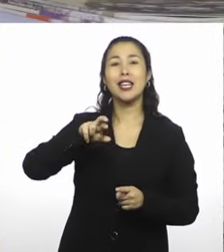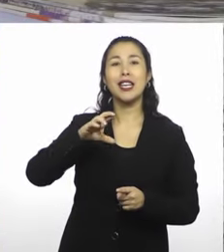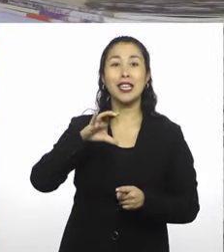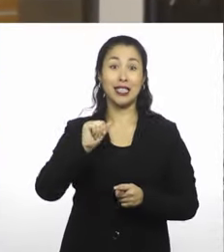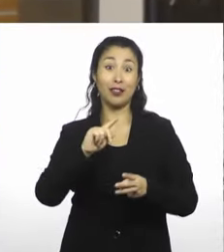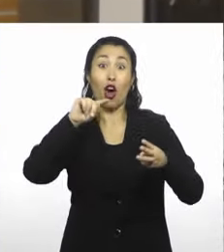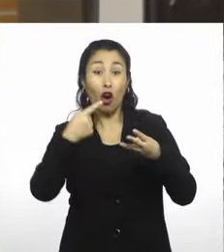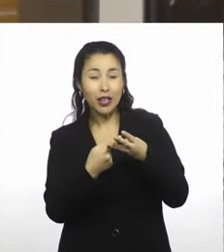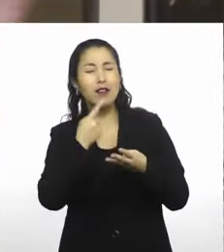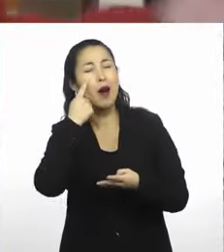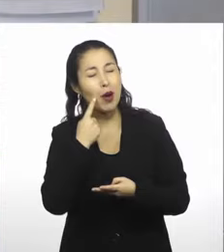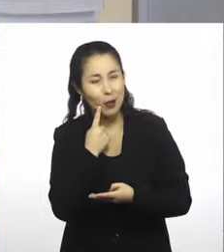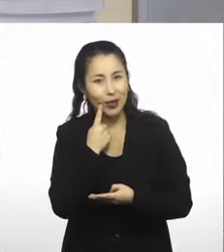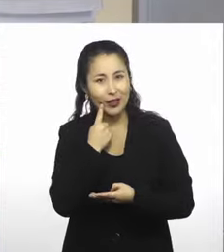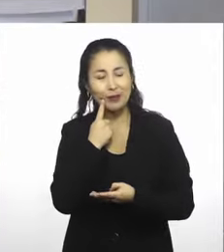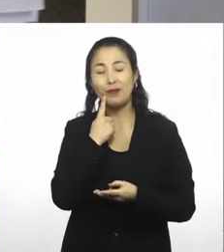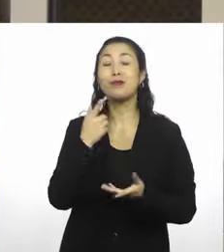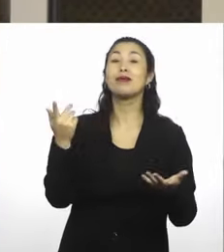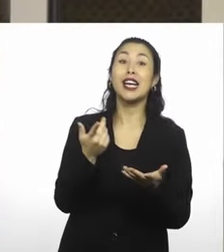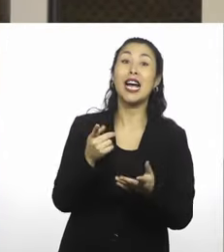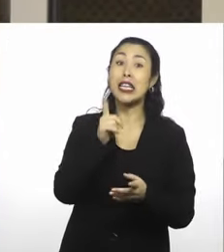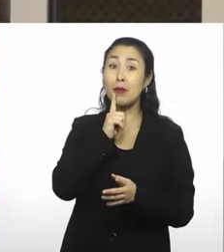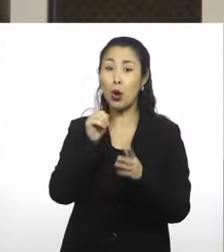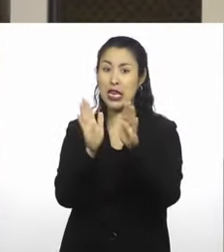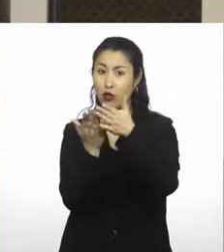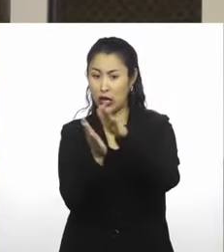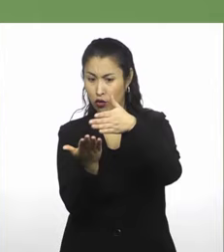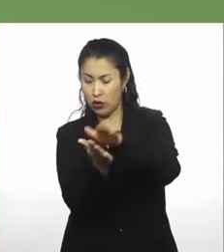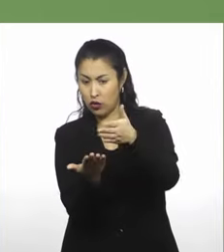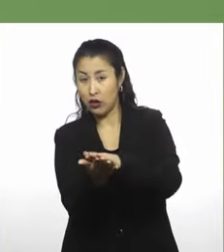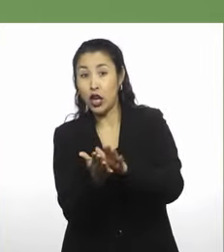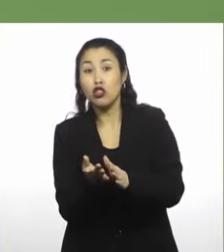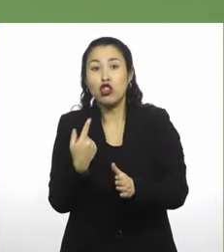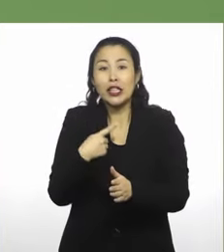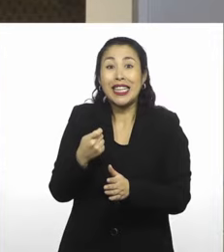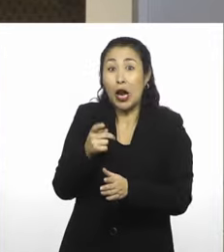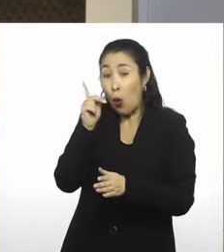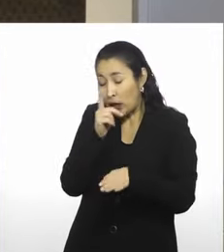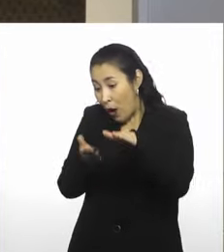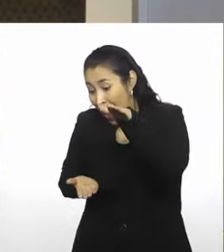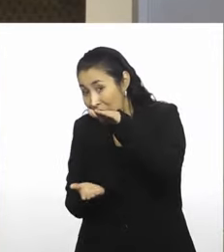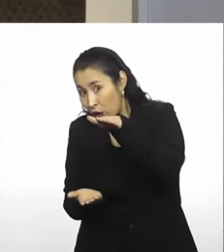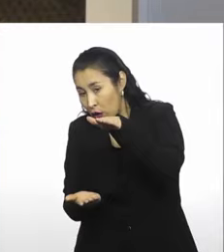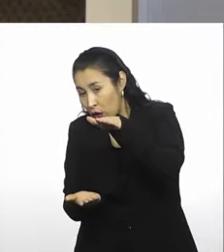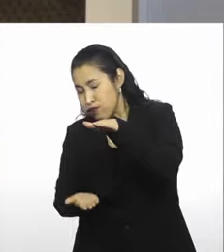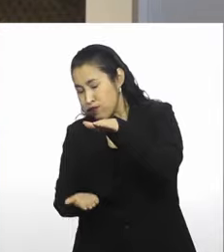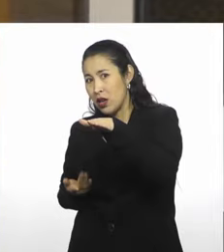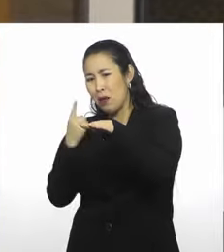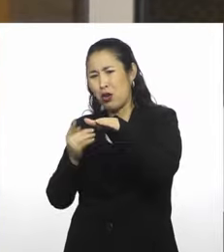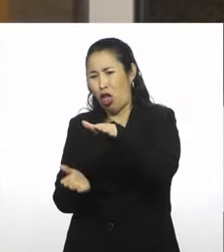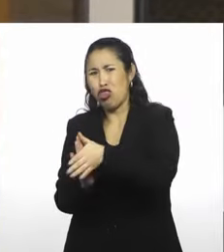de inercia. Para eso tengo acá un montón de libros y mi idea es tratar de sacar el que está abajo. Pero no quiero levantar el montón de